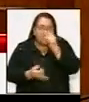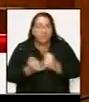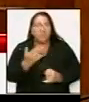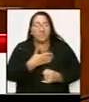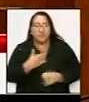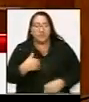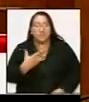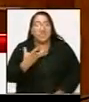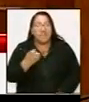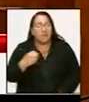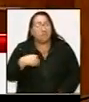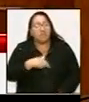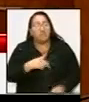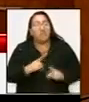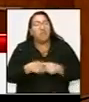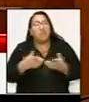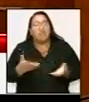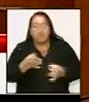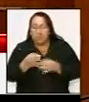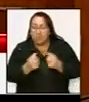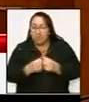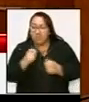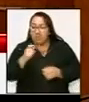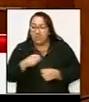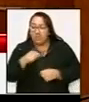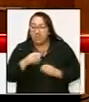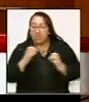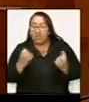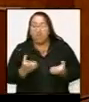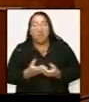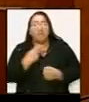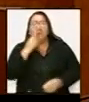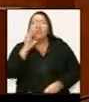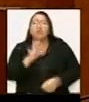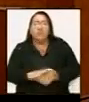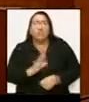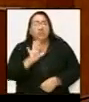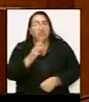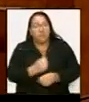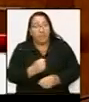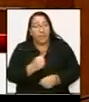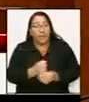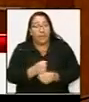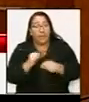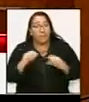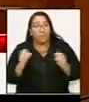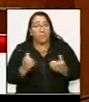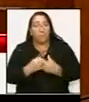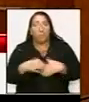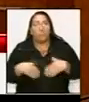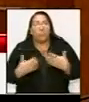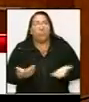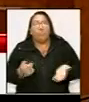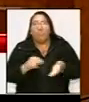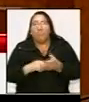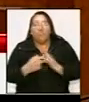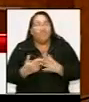presidente, queremos también reafirmar la necesidad de que este Parlamento cumpla con su tarea. Este Parlamento no puede